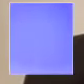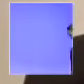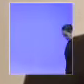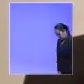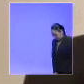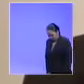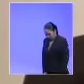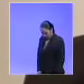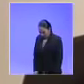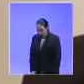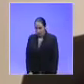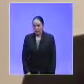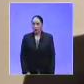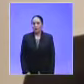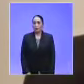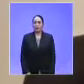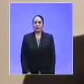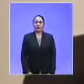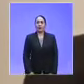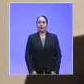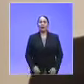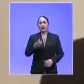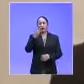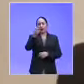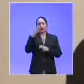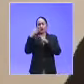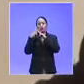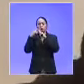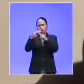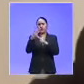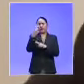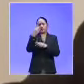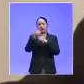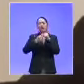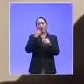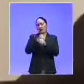la jurisprudencia que tiene más de 25 años del tribunal. Por lo que votaré también a favor del proyecto.